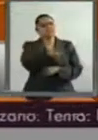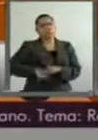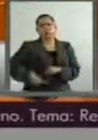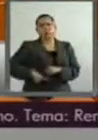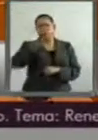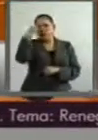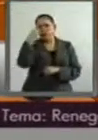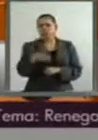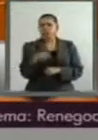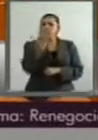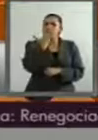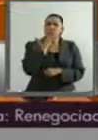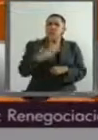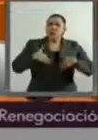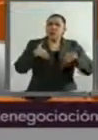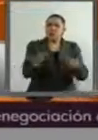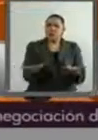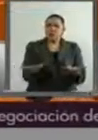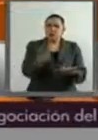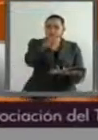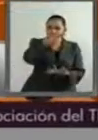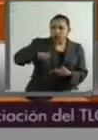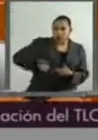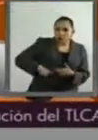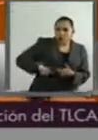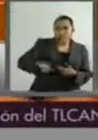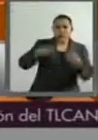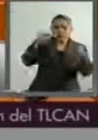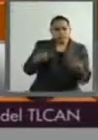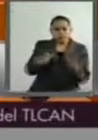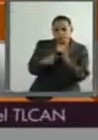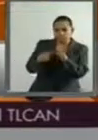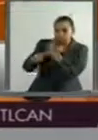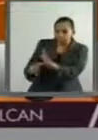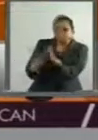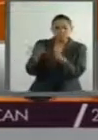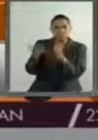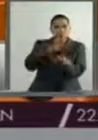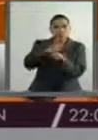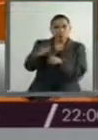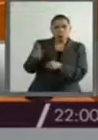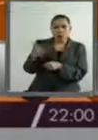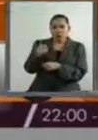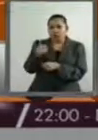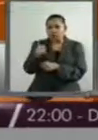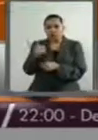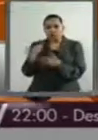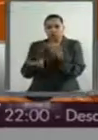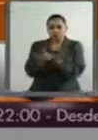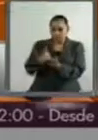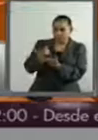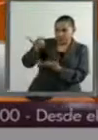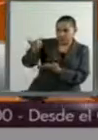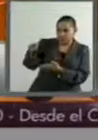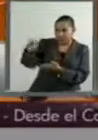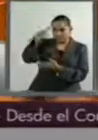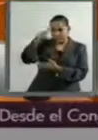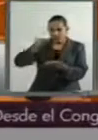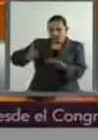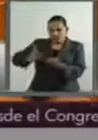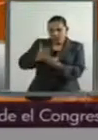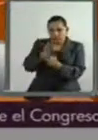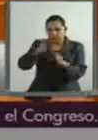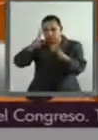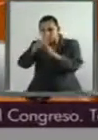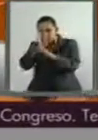puede explicar qué hizo con los aparatos y con los servicios de espionaje que contrató y que claramente